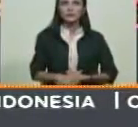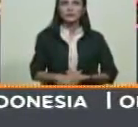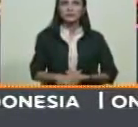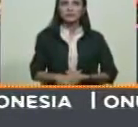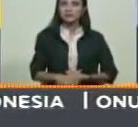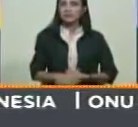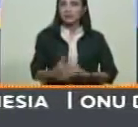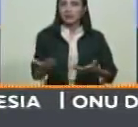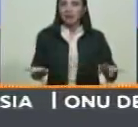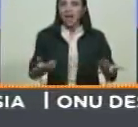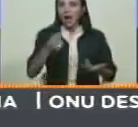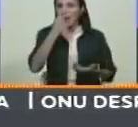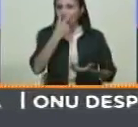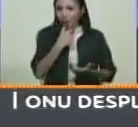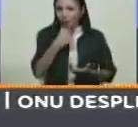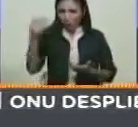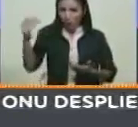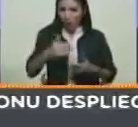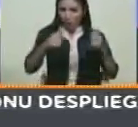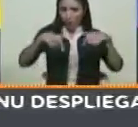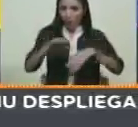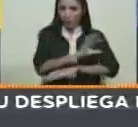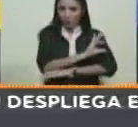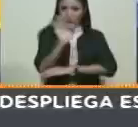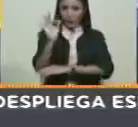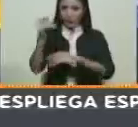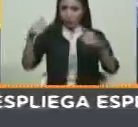henri falcón ha venido barquisimeto